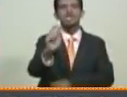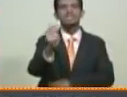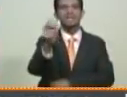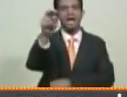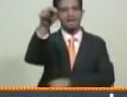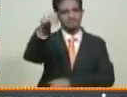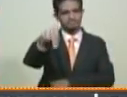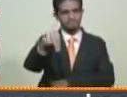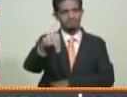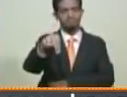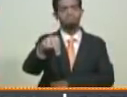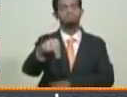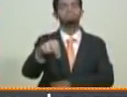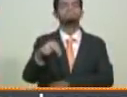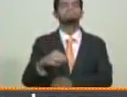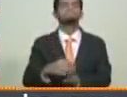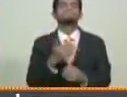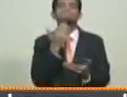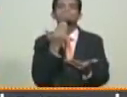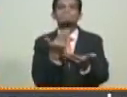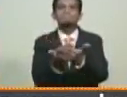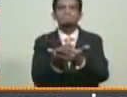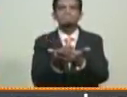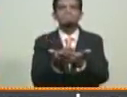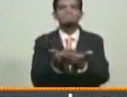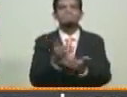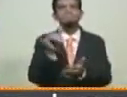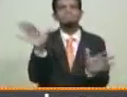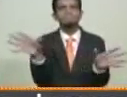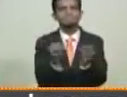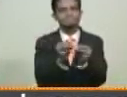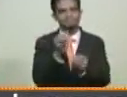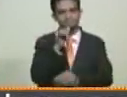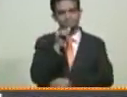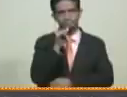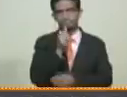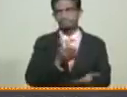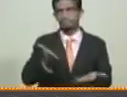desde el Parque Hugo Chávez en La Rinconada y con ella retornamos al contacto nuevamente contigo, Carlos. Adelante.